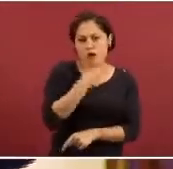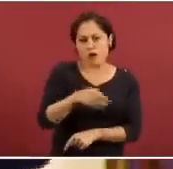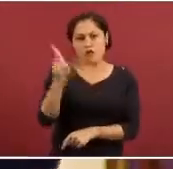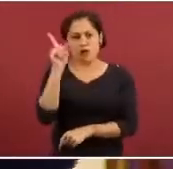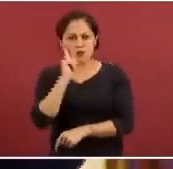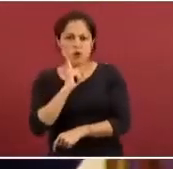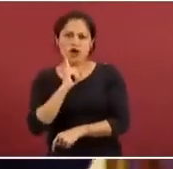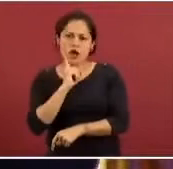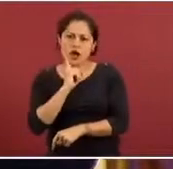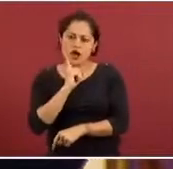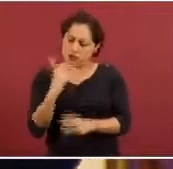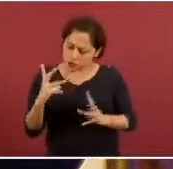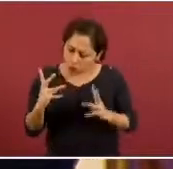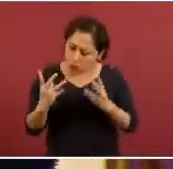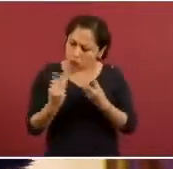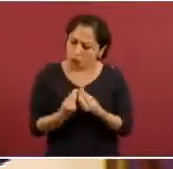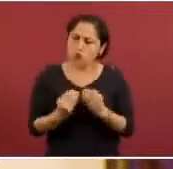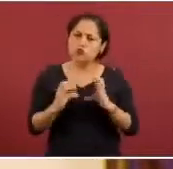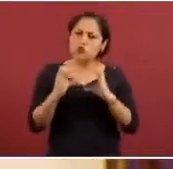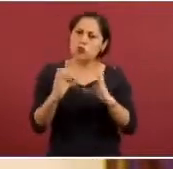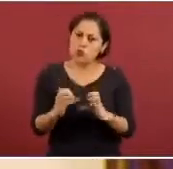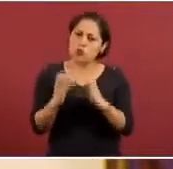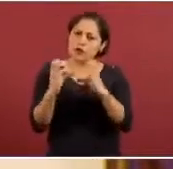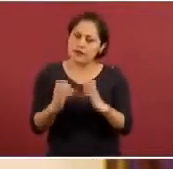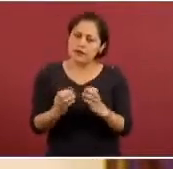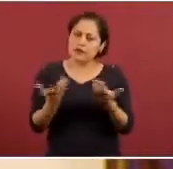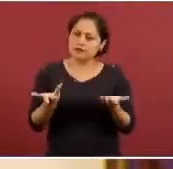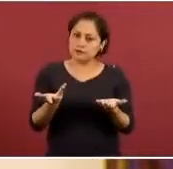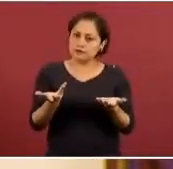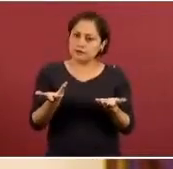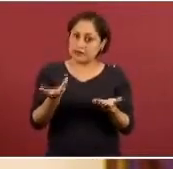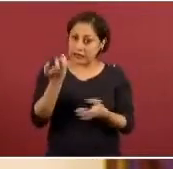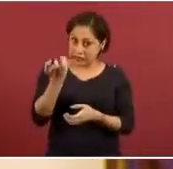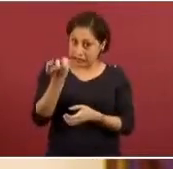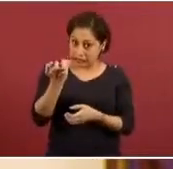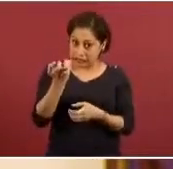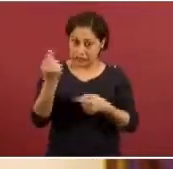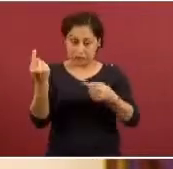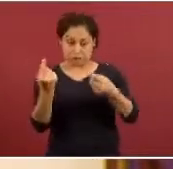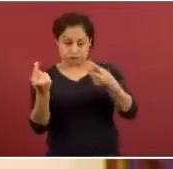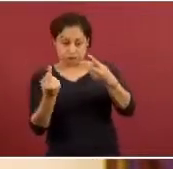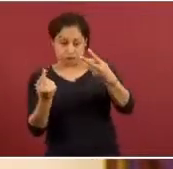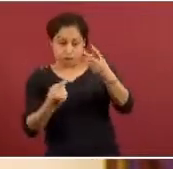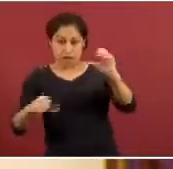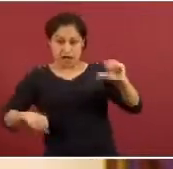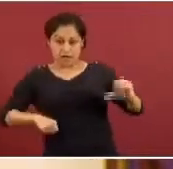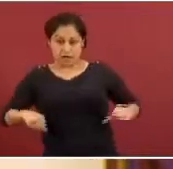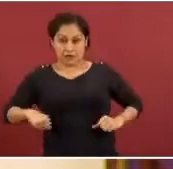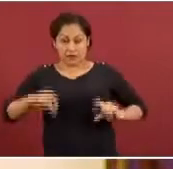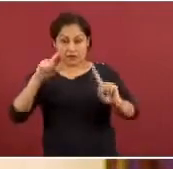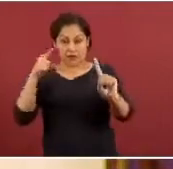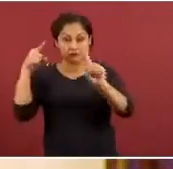de cuidado que son centrales, que tengamos una forma diferente de organizar